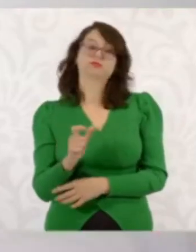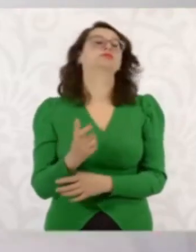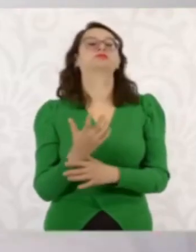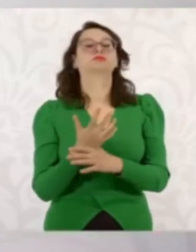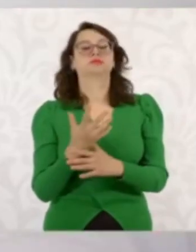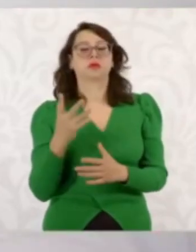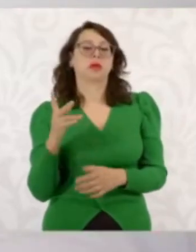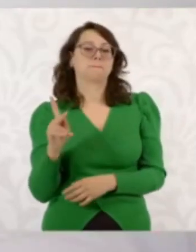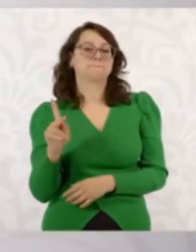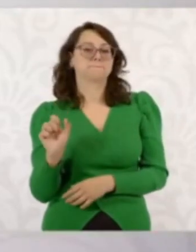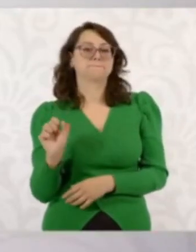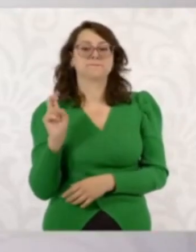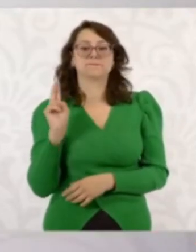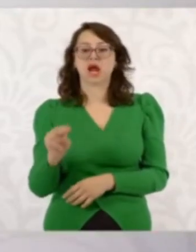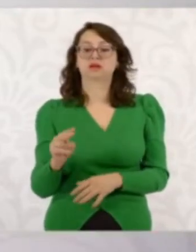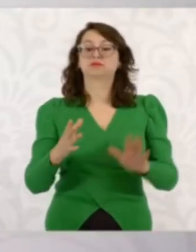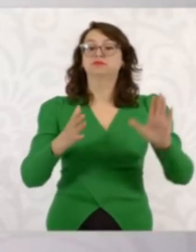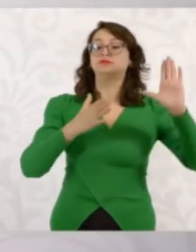nuestro país.